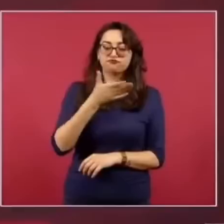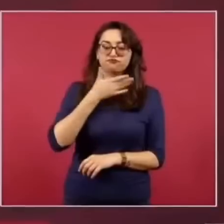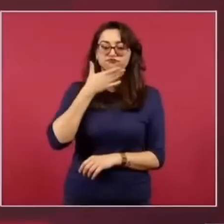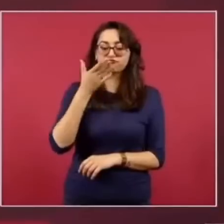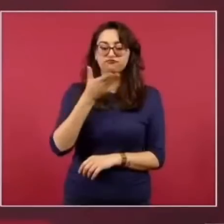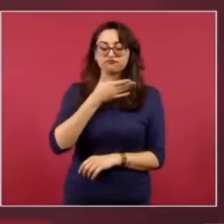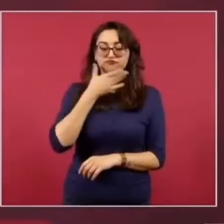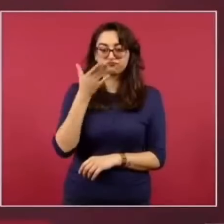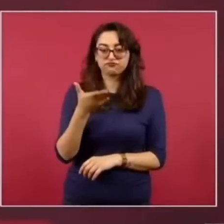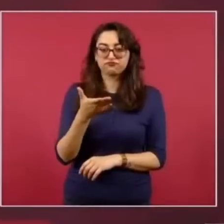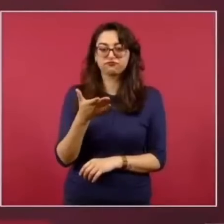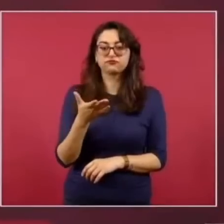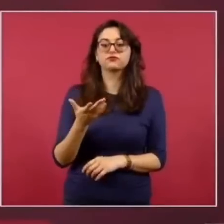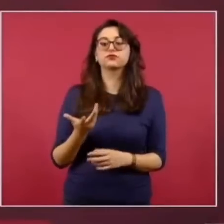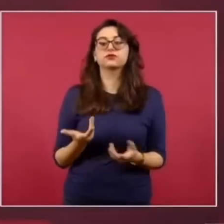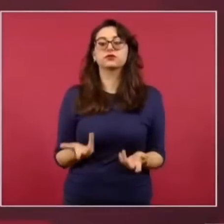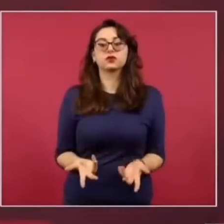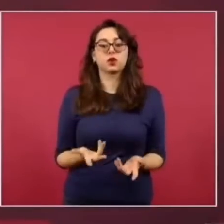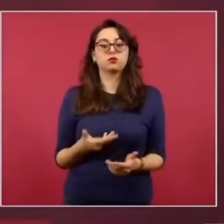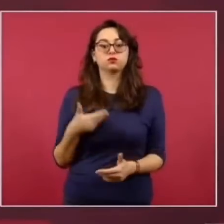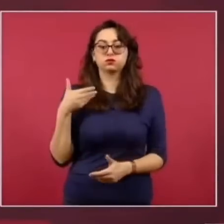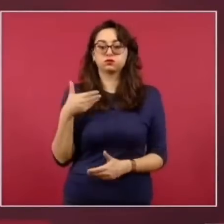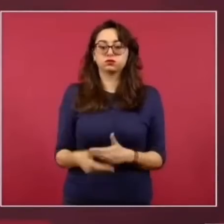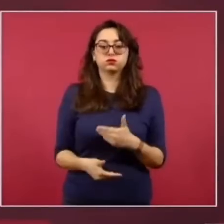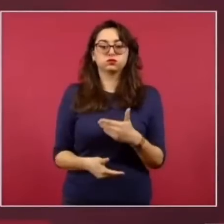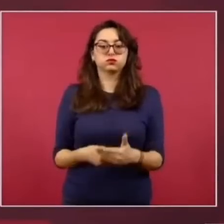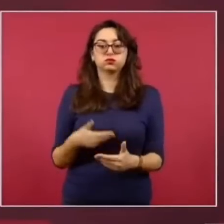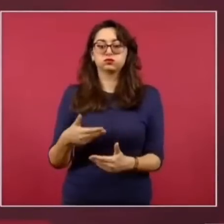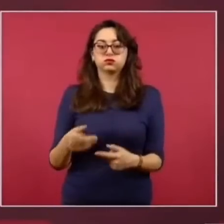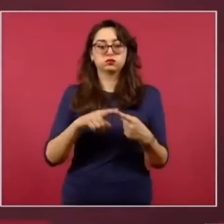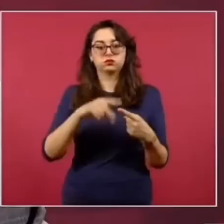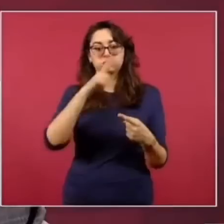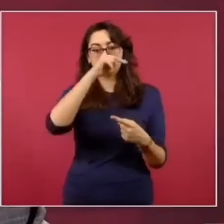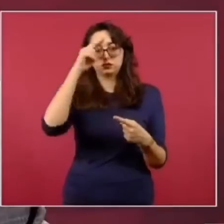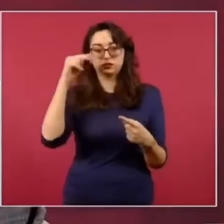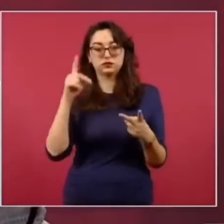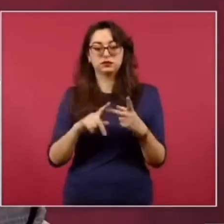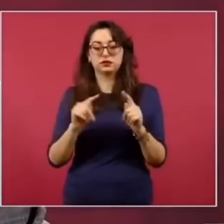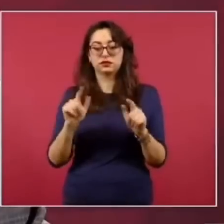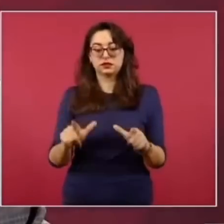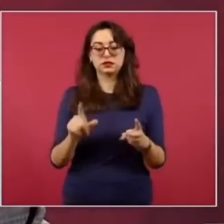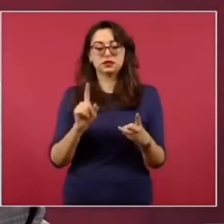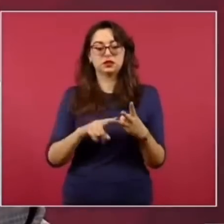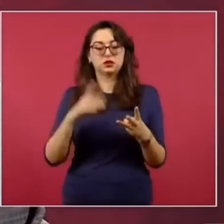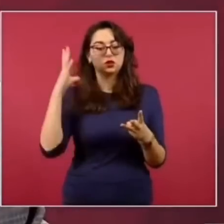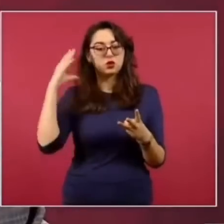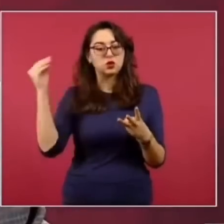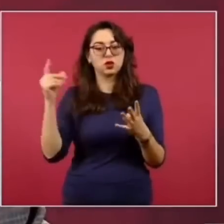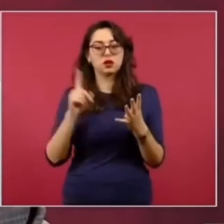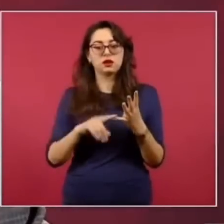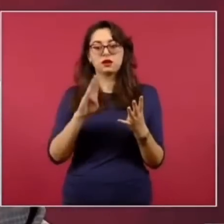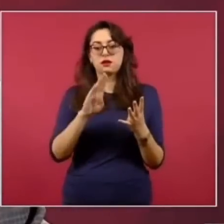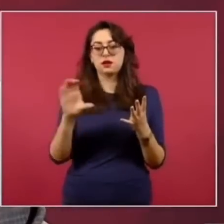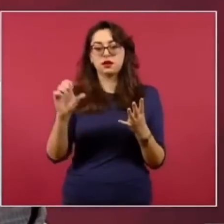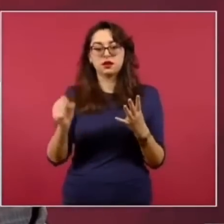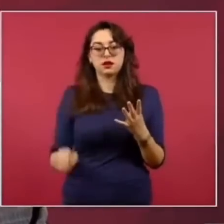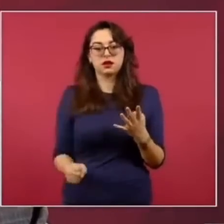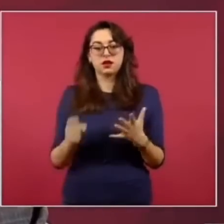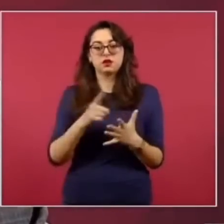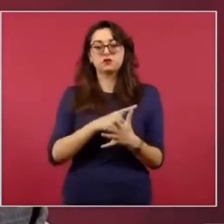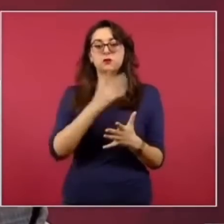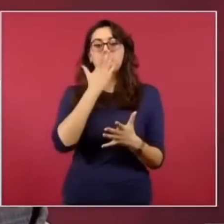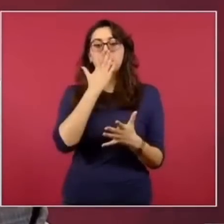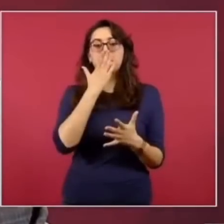semanas, los avances generales que se suceden en Nayarit, Tlaxcala, Colima, Baja California Sur, Sonora,